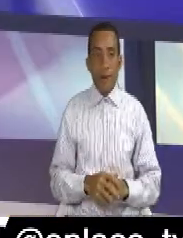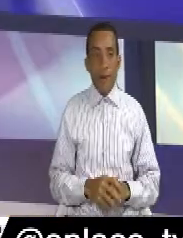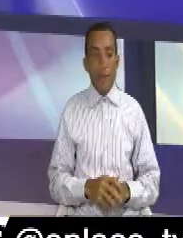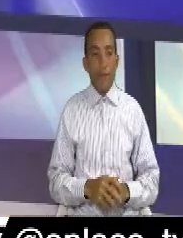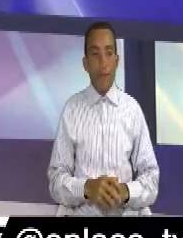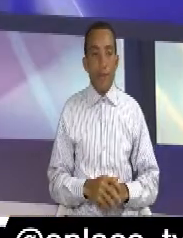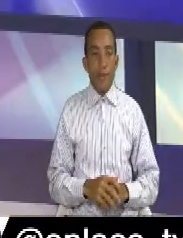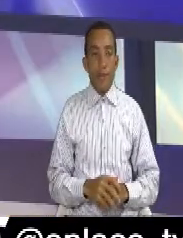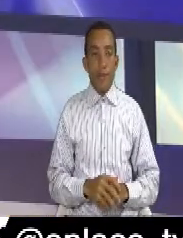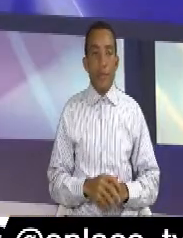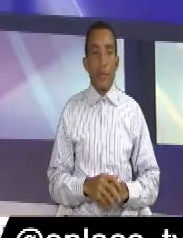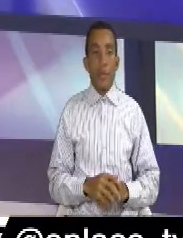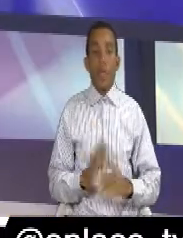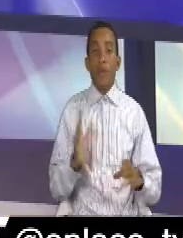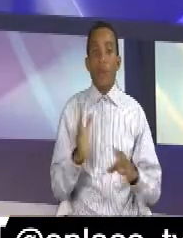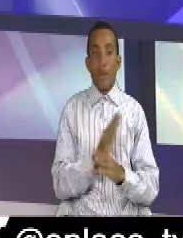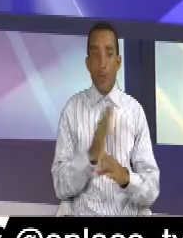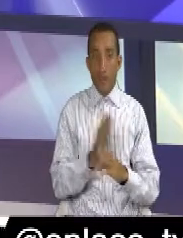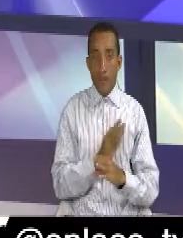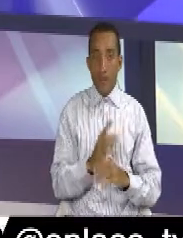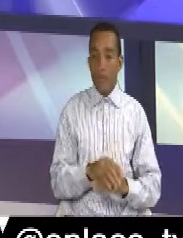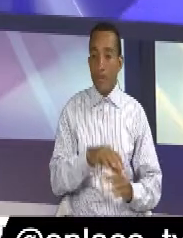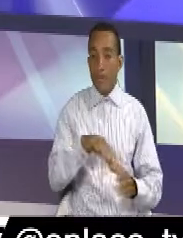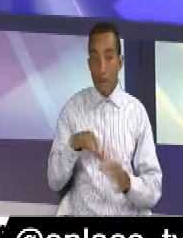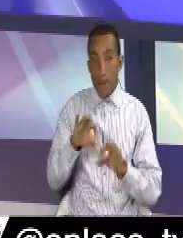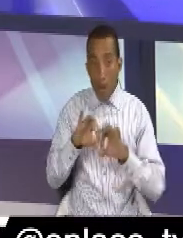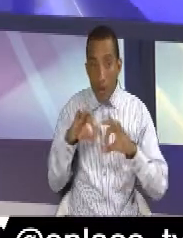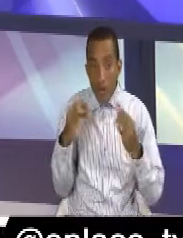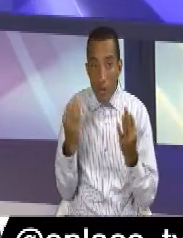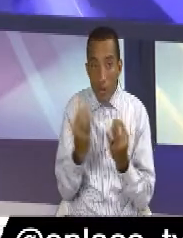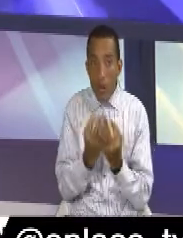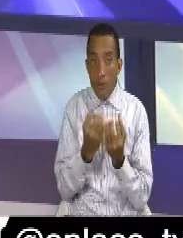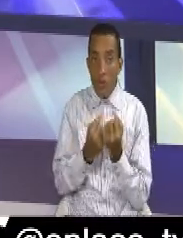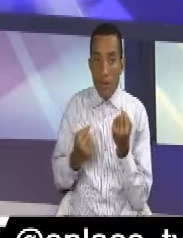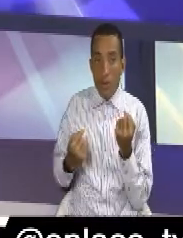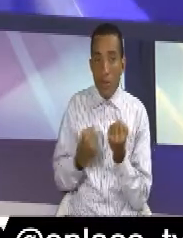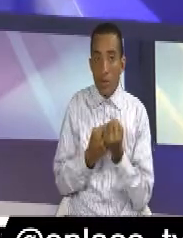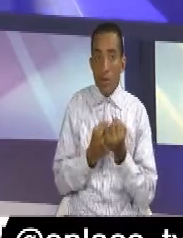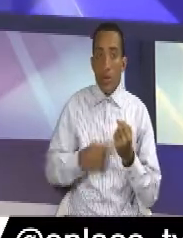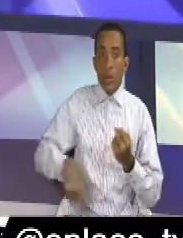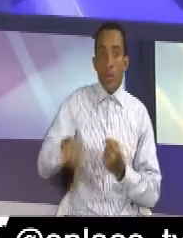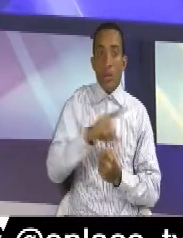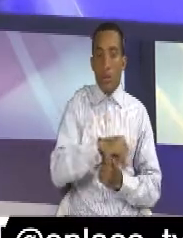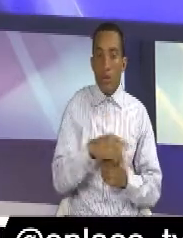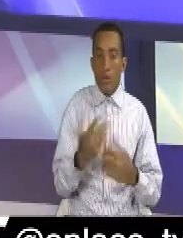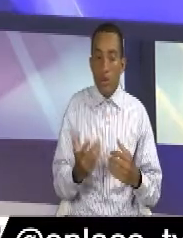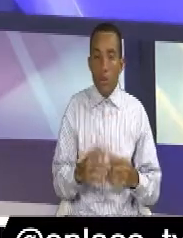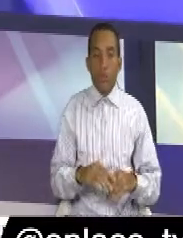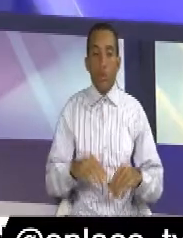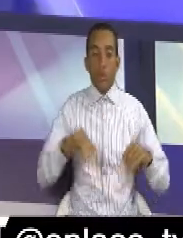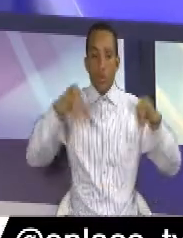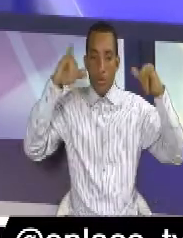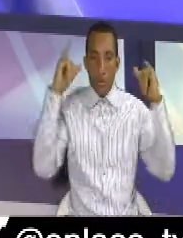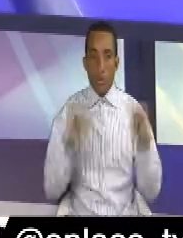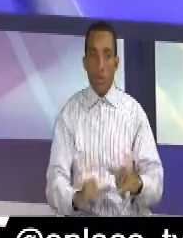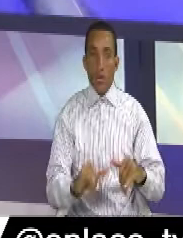Y frente a esta problemática, los familiares de bomberos decidieron apoyar a sus seres queridos y realizaron un plantón a las afueras de la